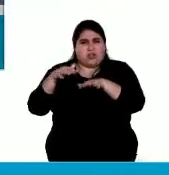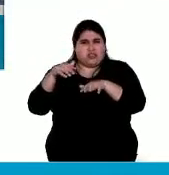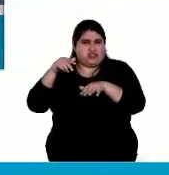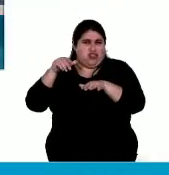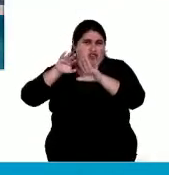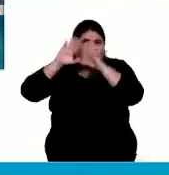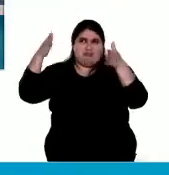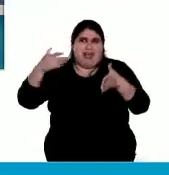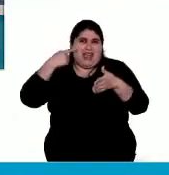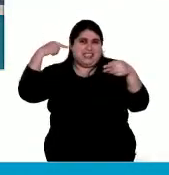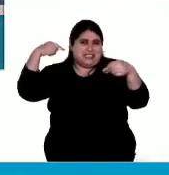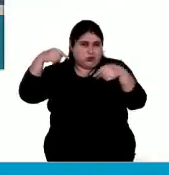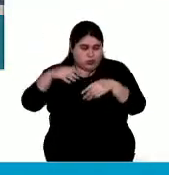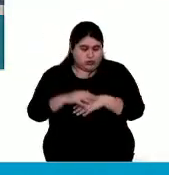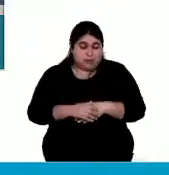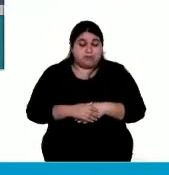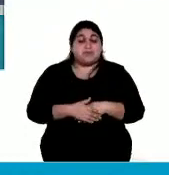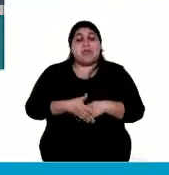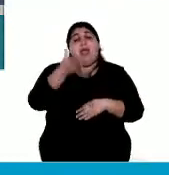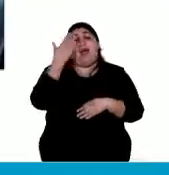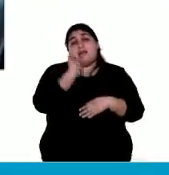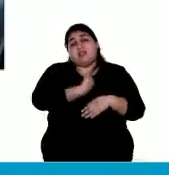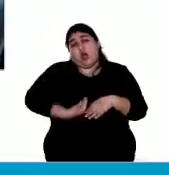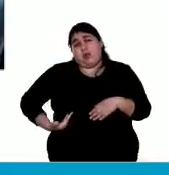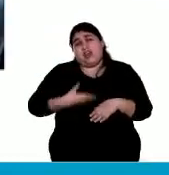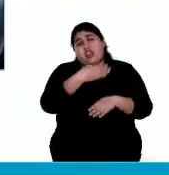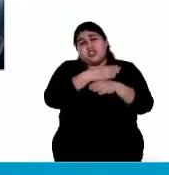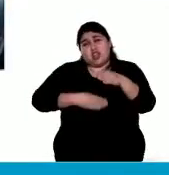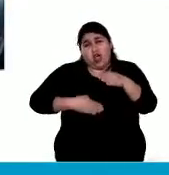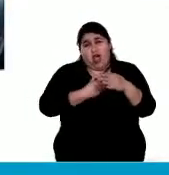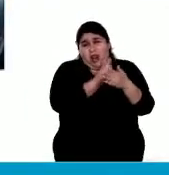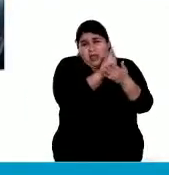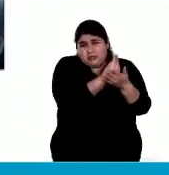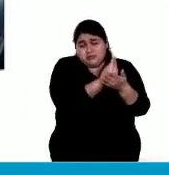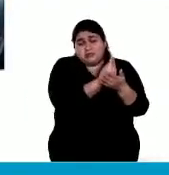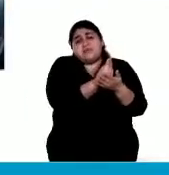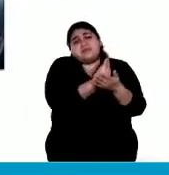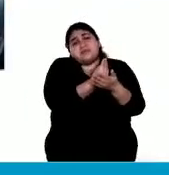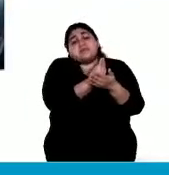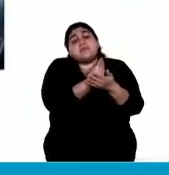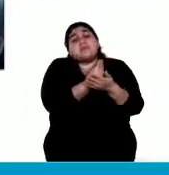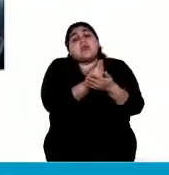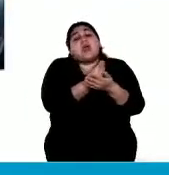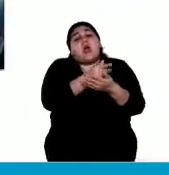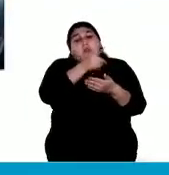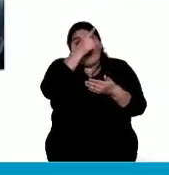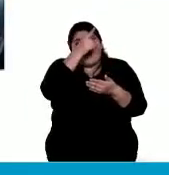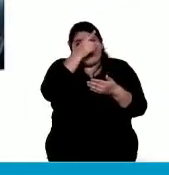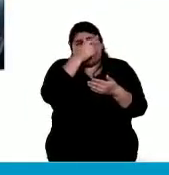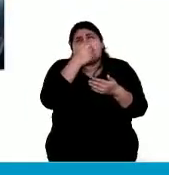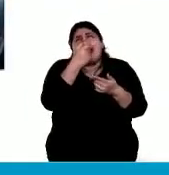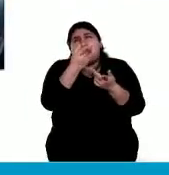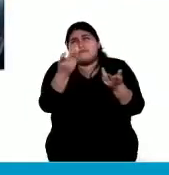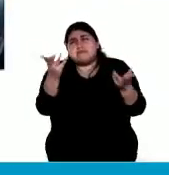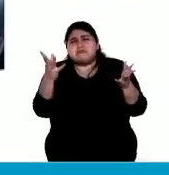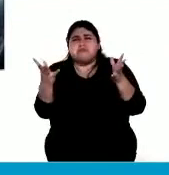de Daniel Scioli se incorporaron a la policía unos 40.000